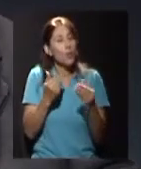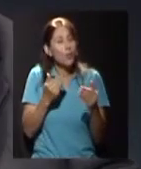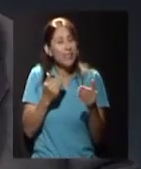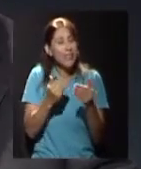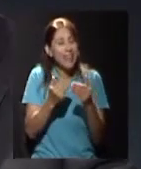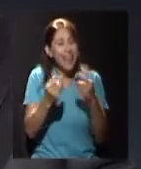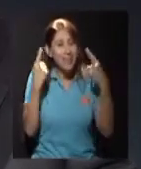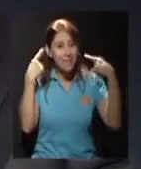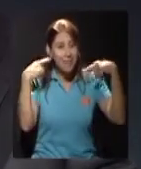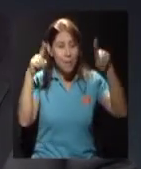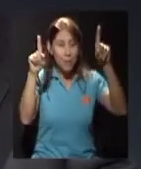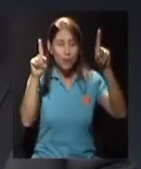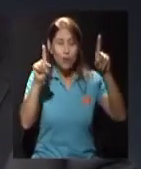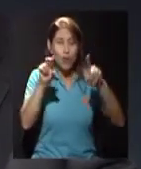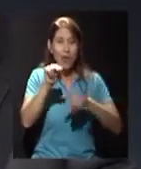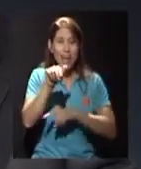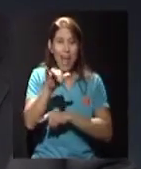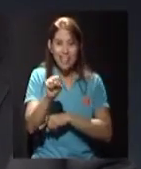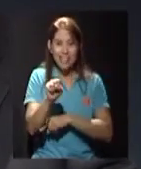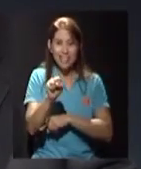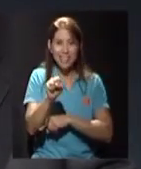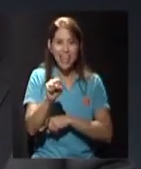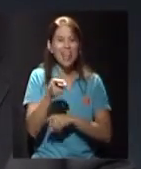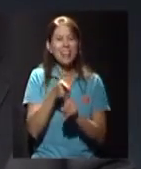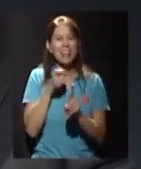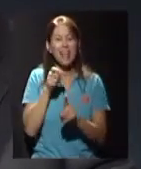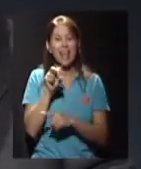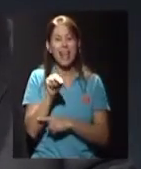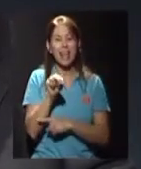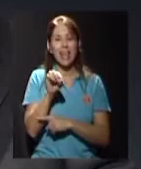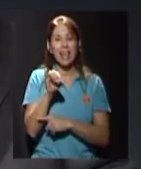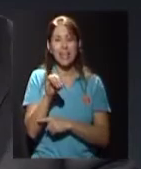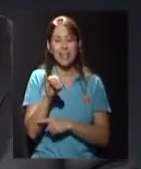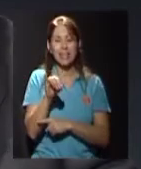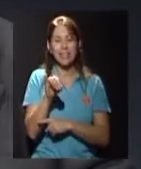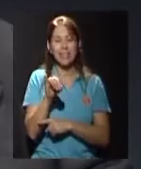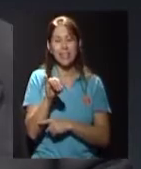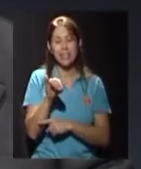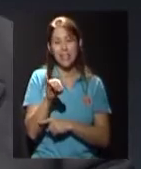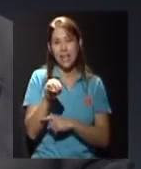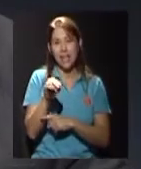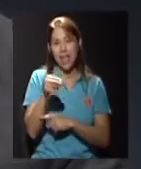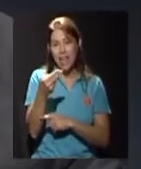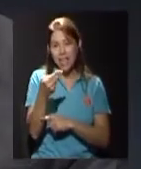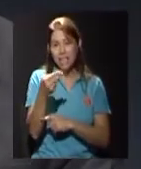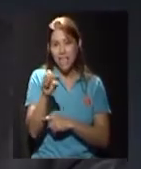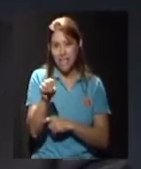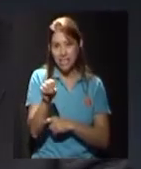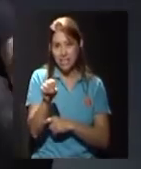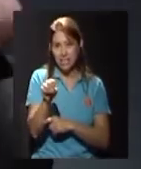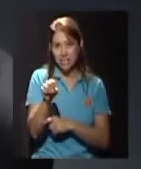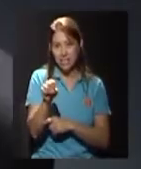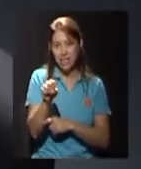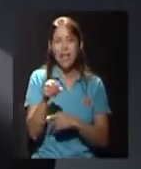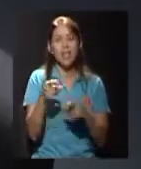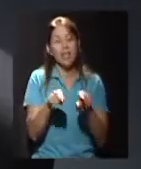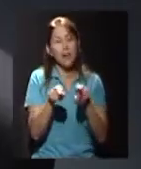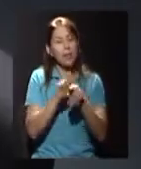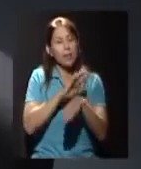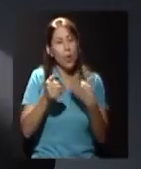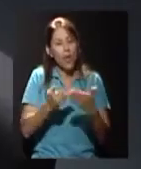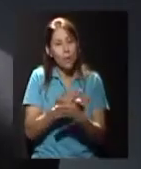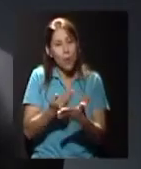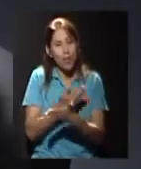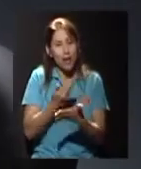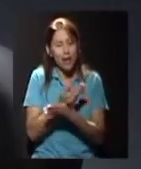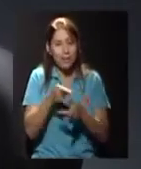delen ages y todas las formas de modernas de asignación de recursos y aquí los recursos